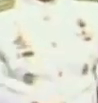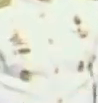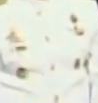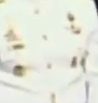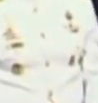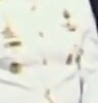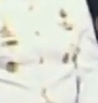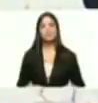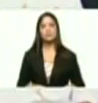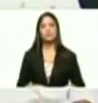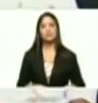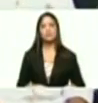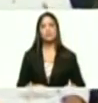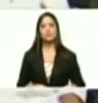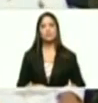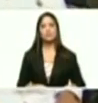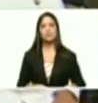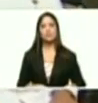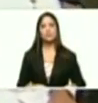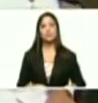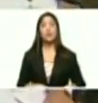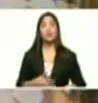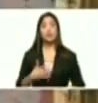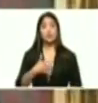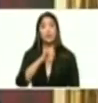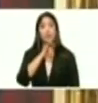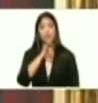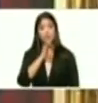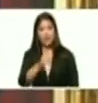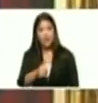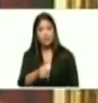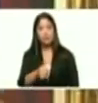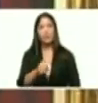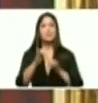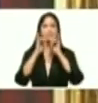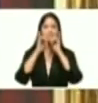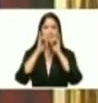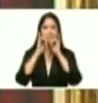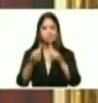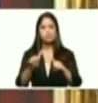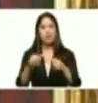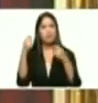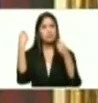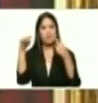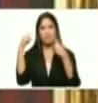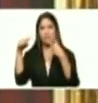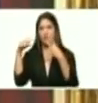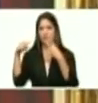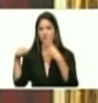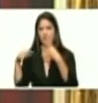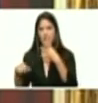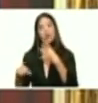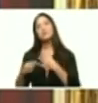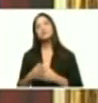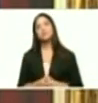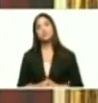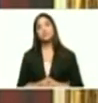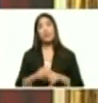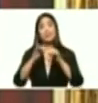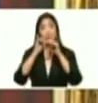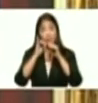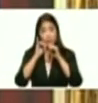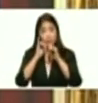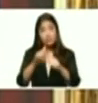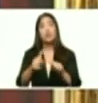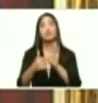Yo he venido denunciando, como ustedes saben, la conjunción de distintos factores, o más que denunciando, he